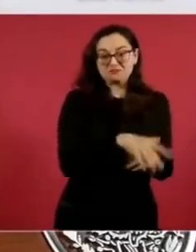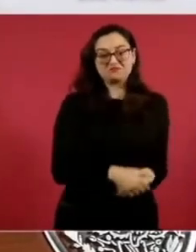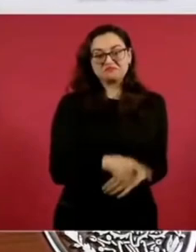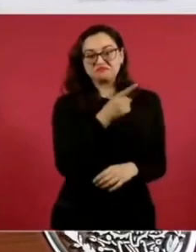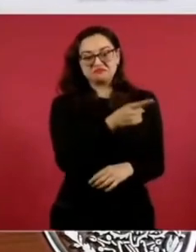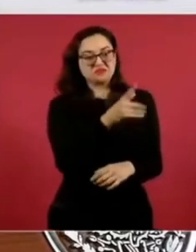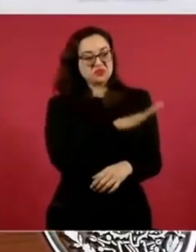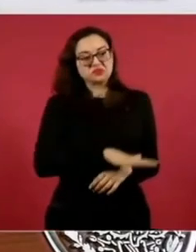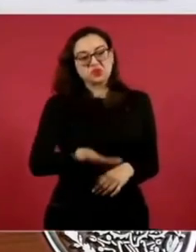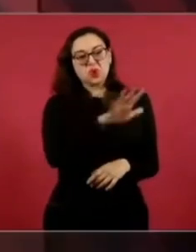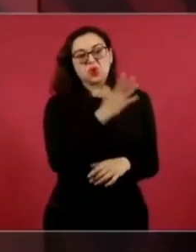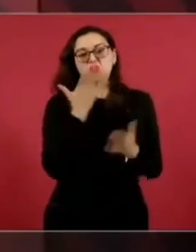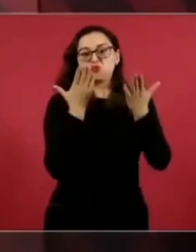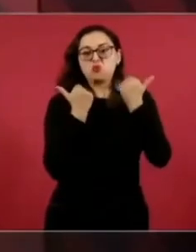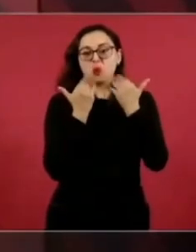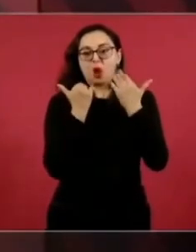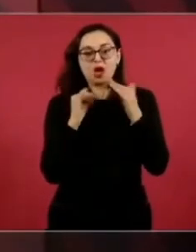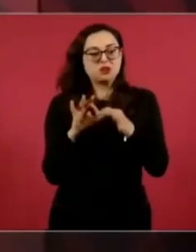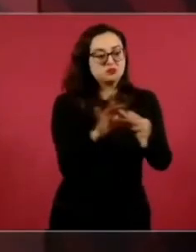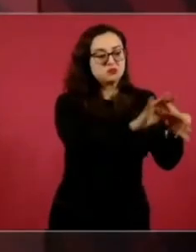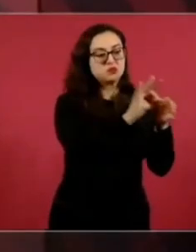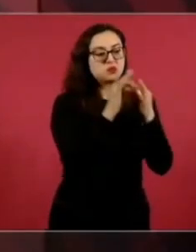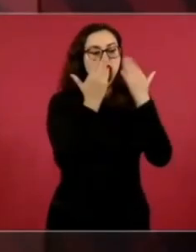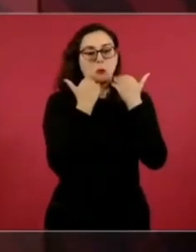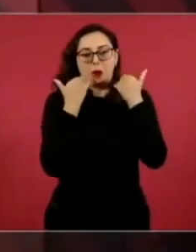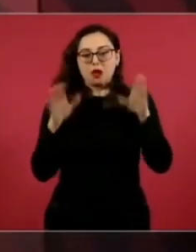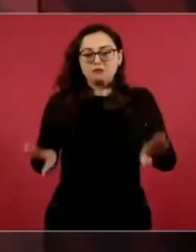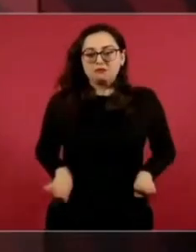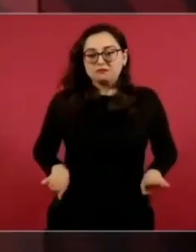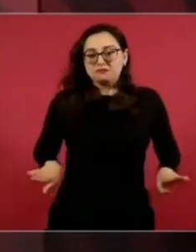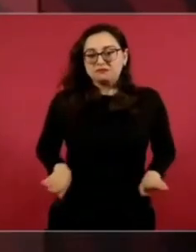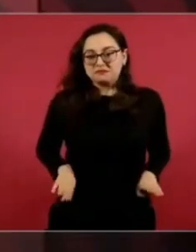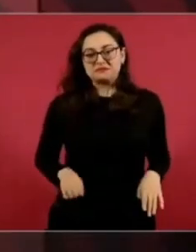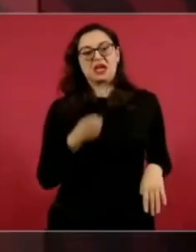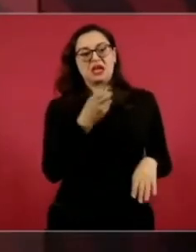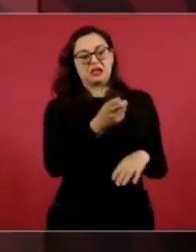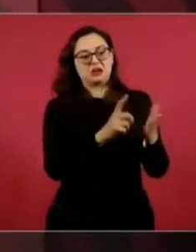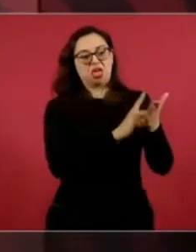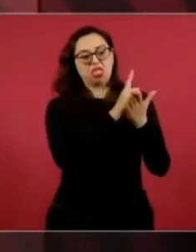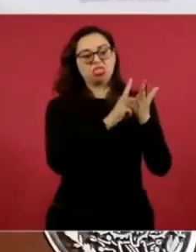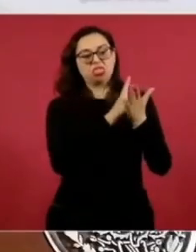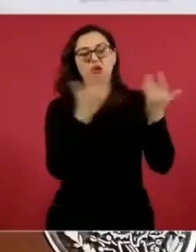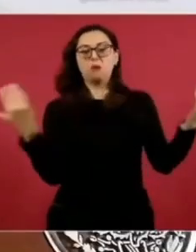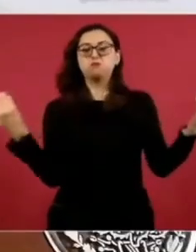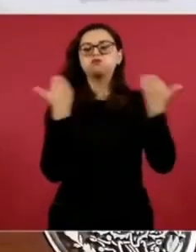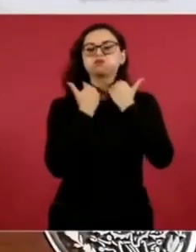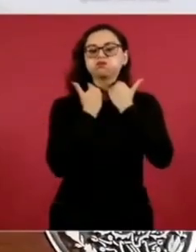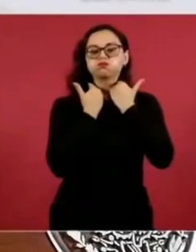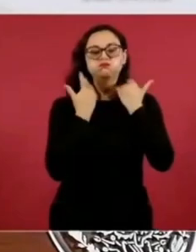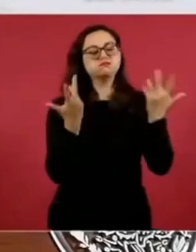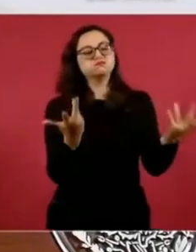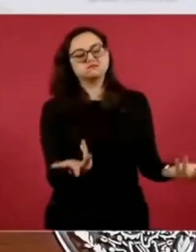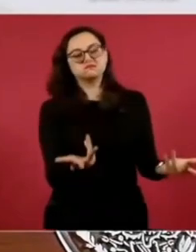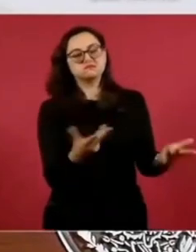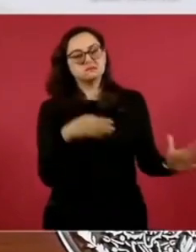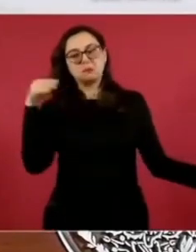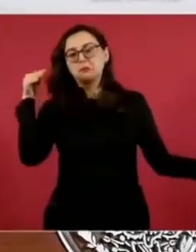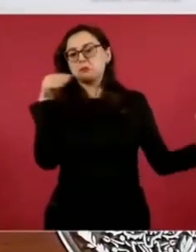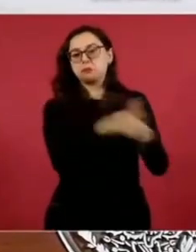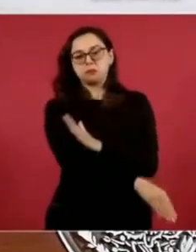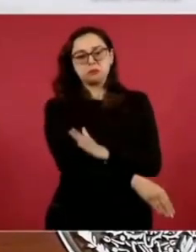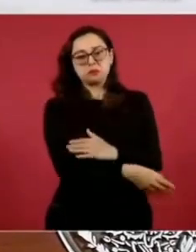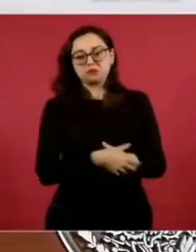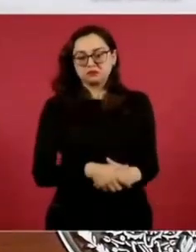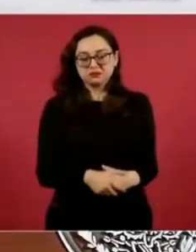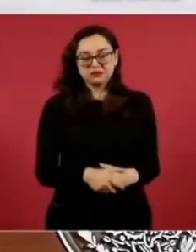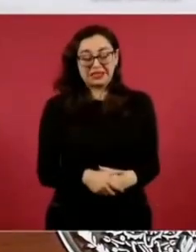social que lleva a la drogadicción eso no es un asunto fácil de resolver eso